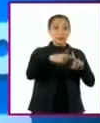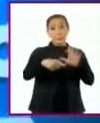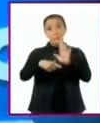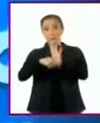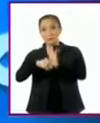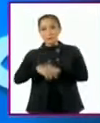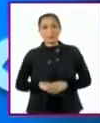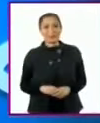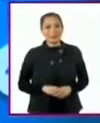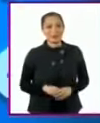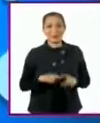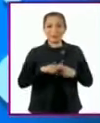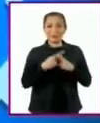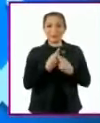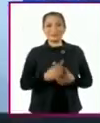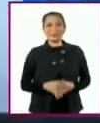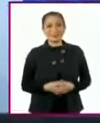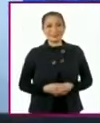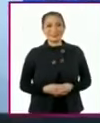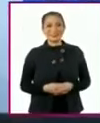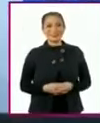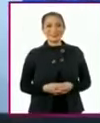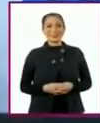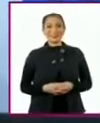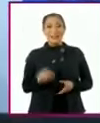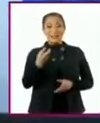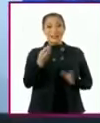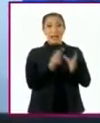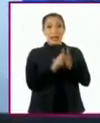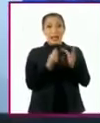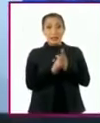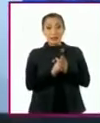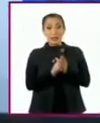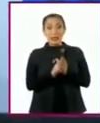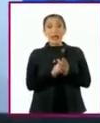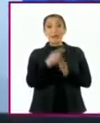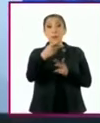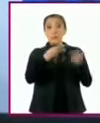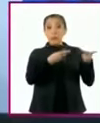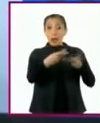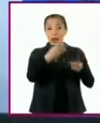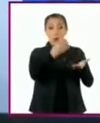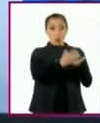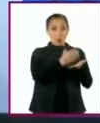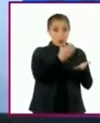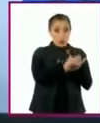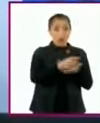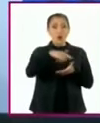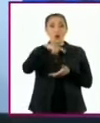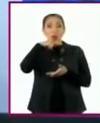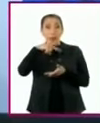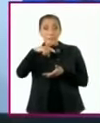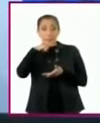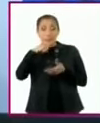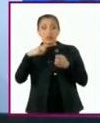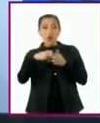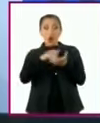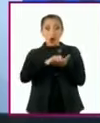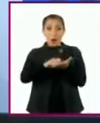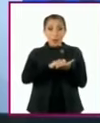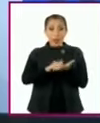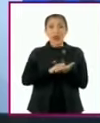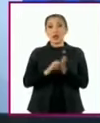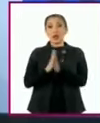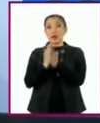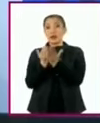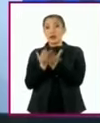negativos. ¡Comencemos! Para esta sesión, ten contigo tu libreta, un lápiz, goma y tu libro de